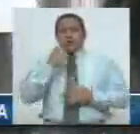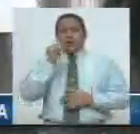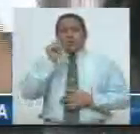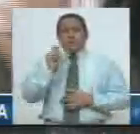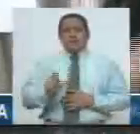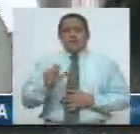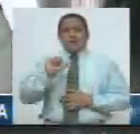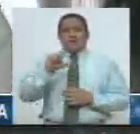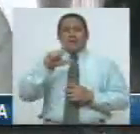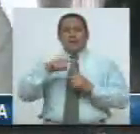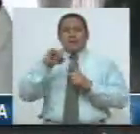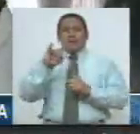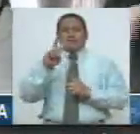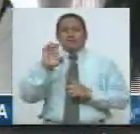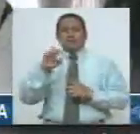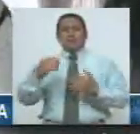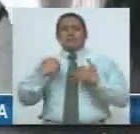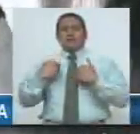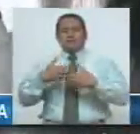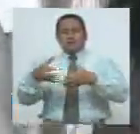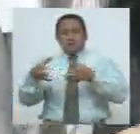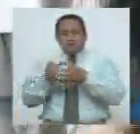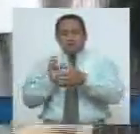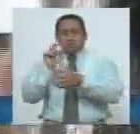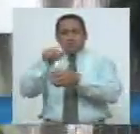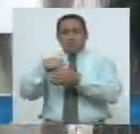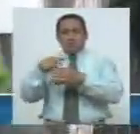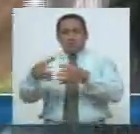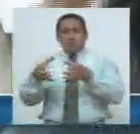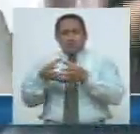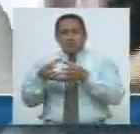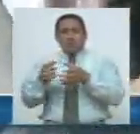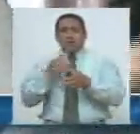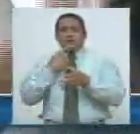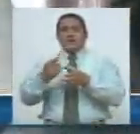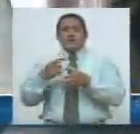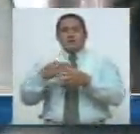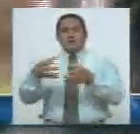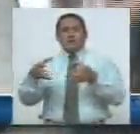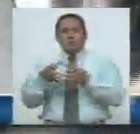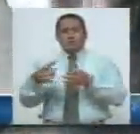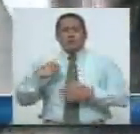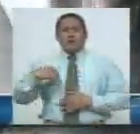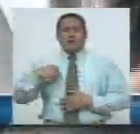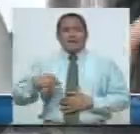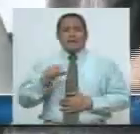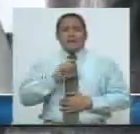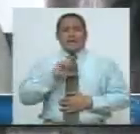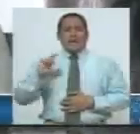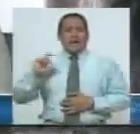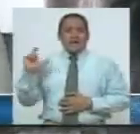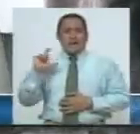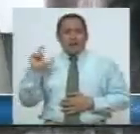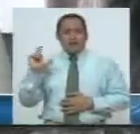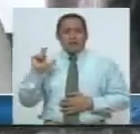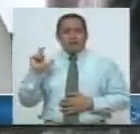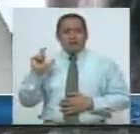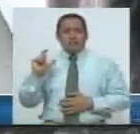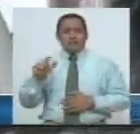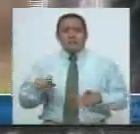Altuve forma parte de un grupo que es el grupo del alcalde del Callao. El alcalde del